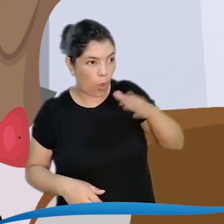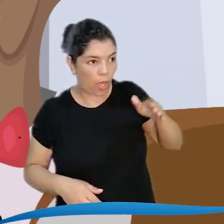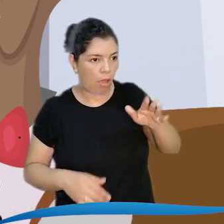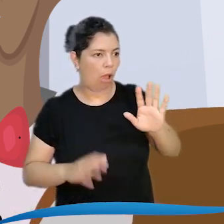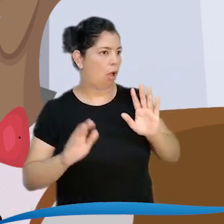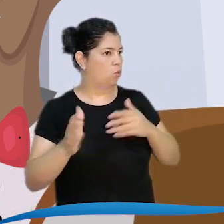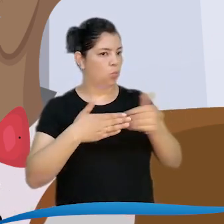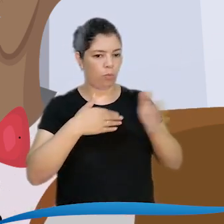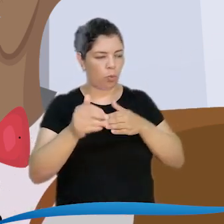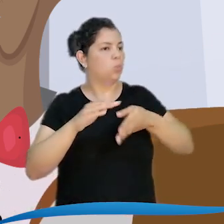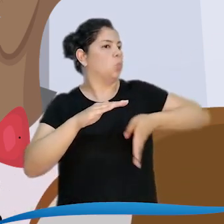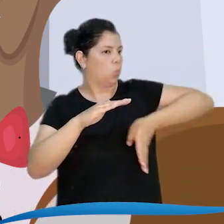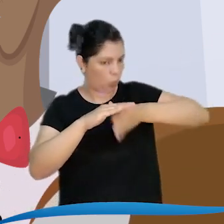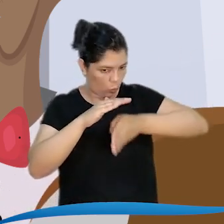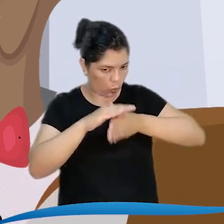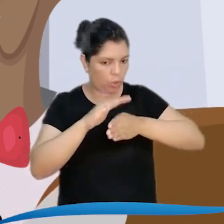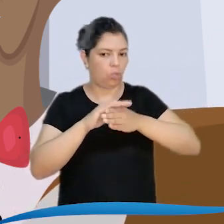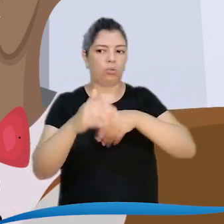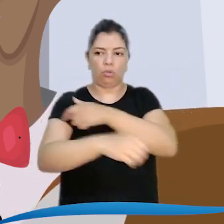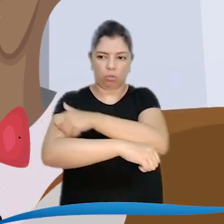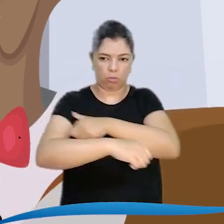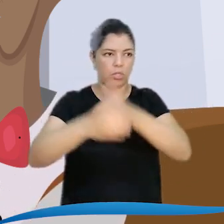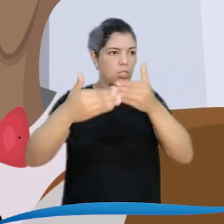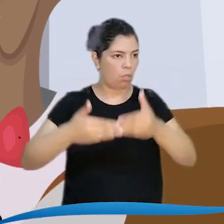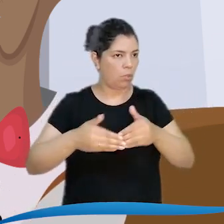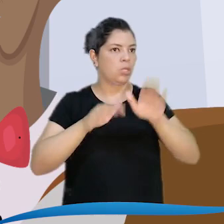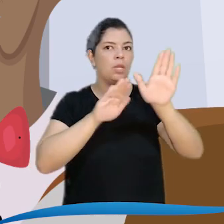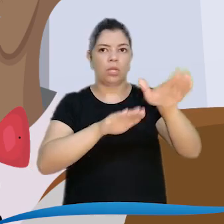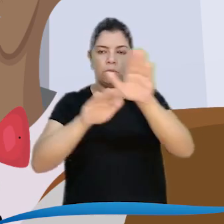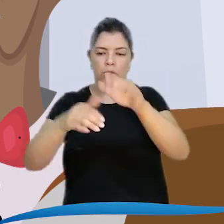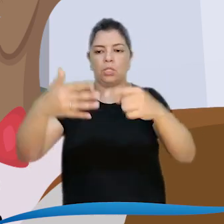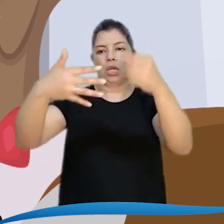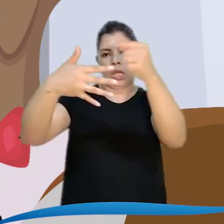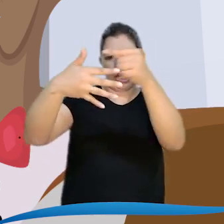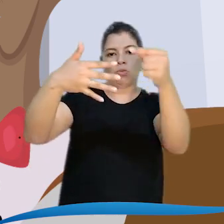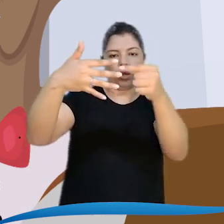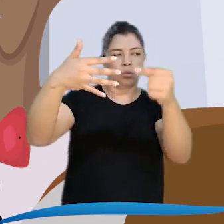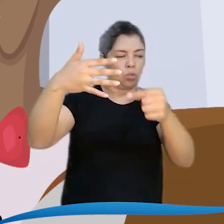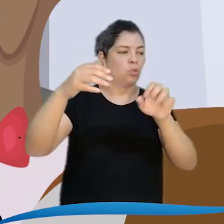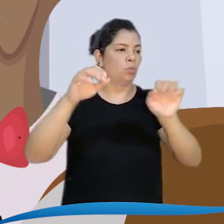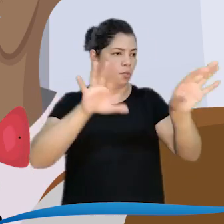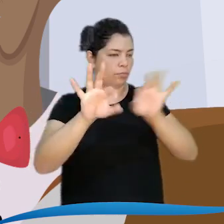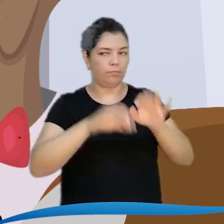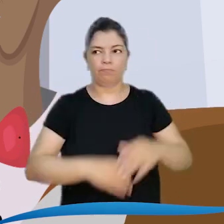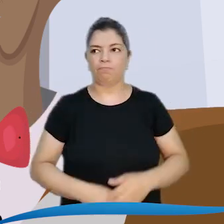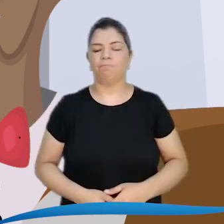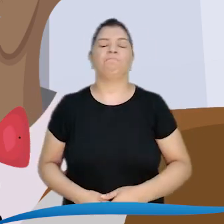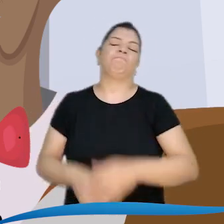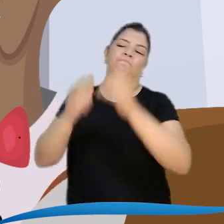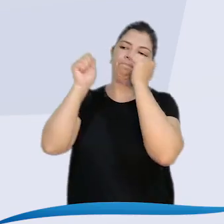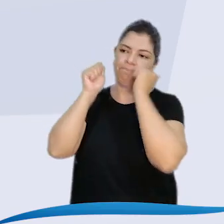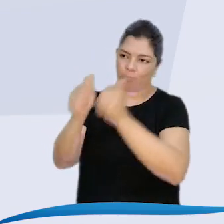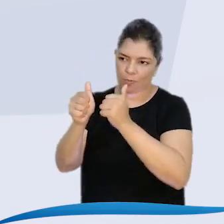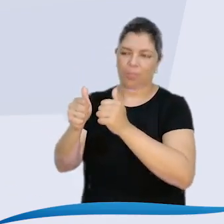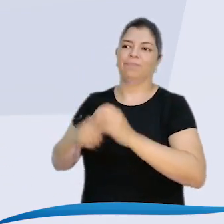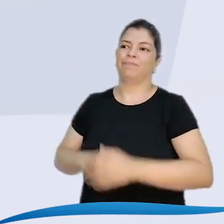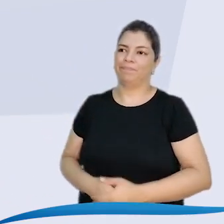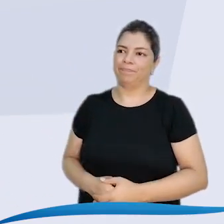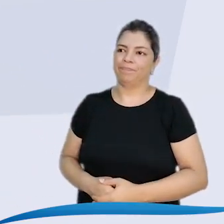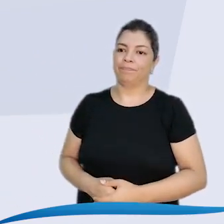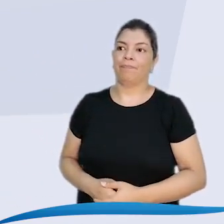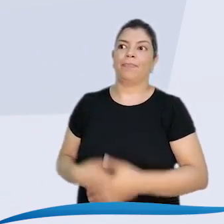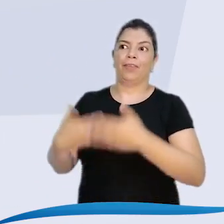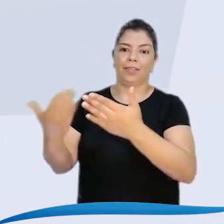el proceso de elección de los representantes de la sociedad civil del Comité Municipal o Local de Discapacidad. Muy